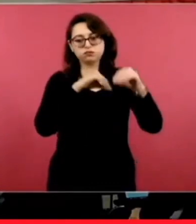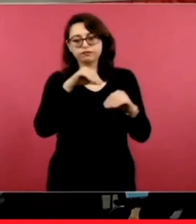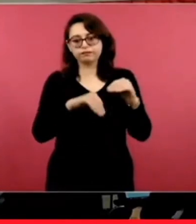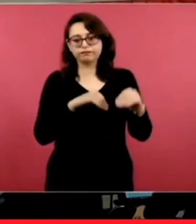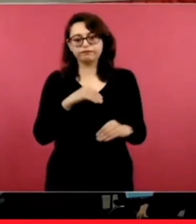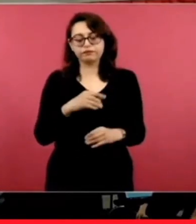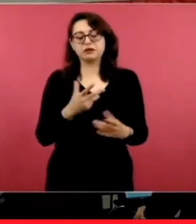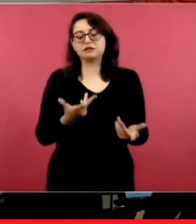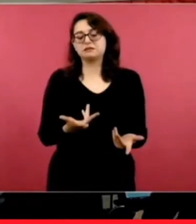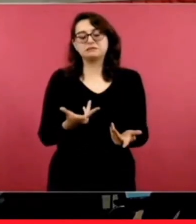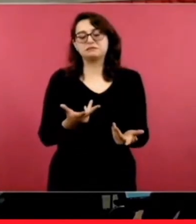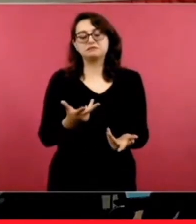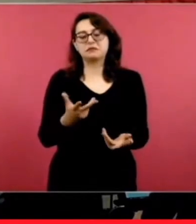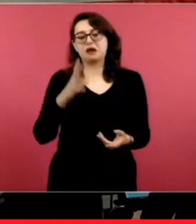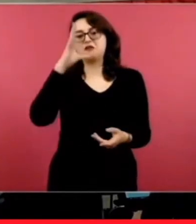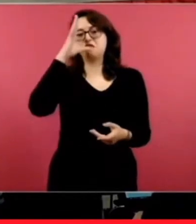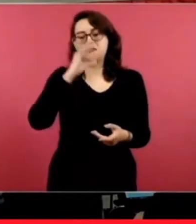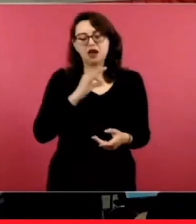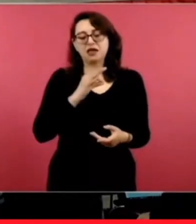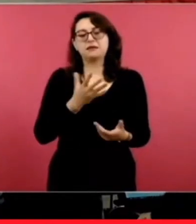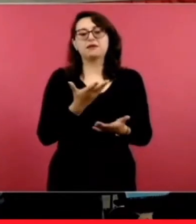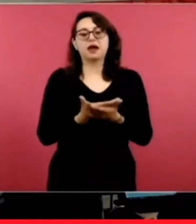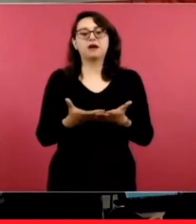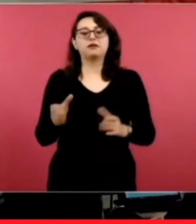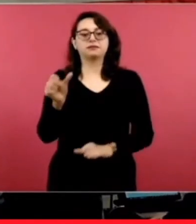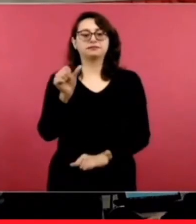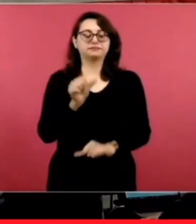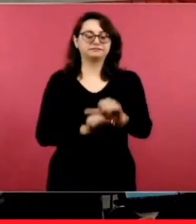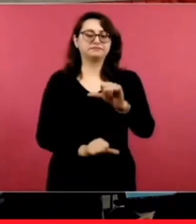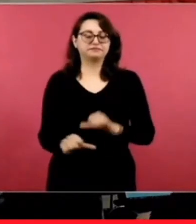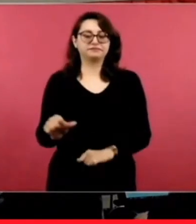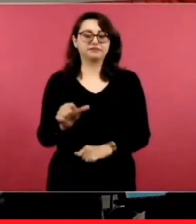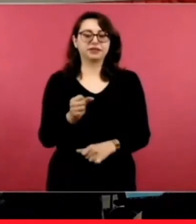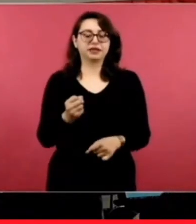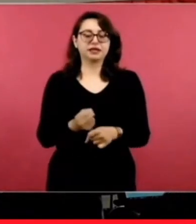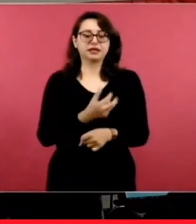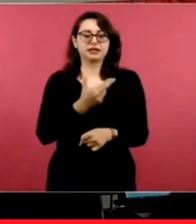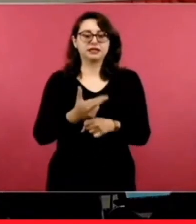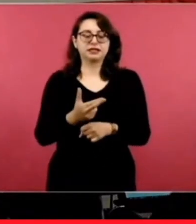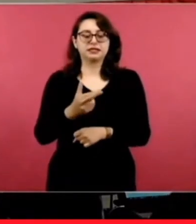fallan cedo la palabra la secretaría de seguridad